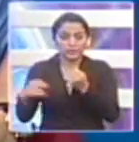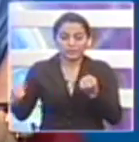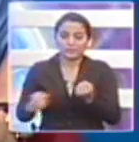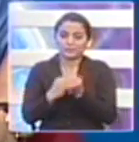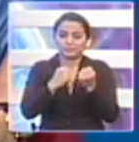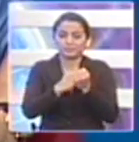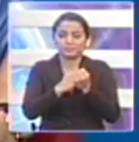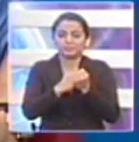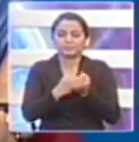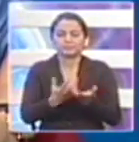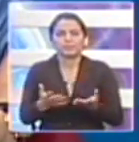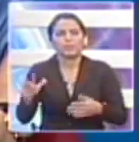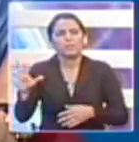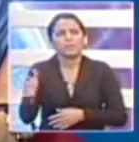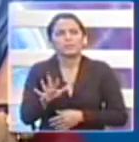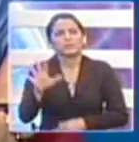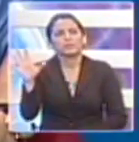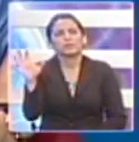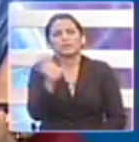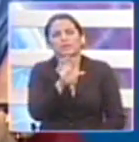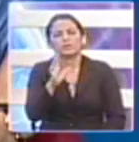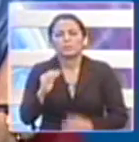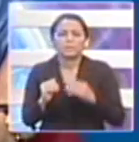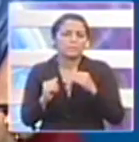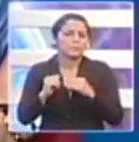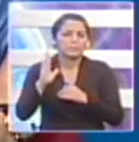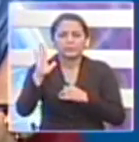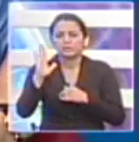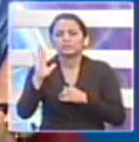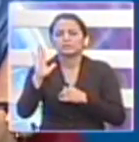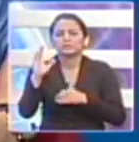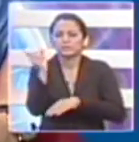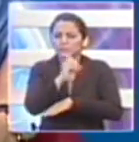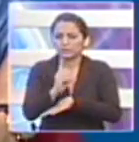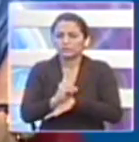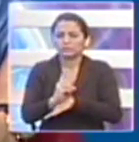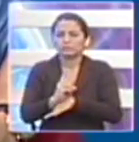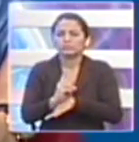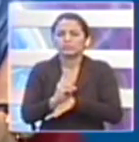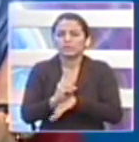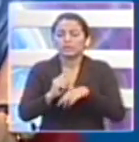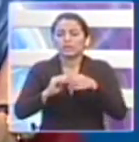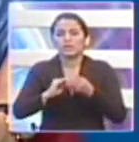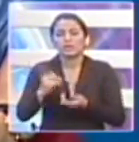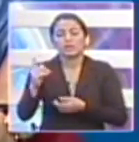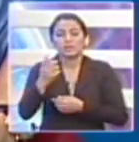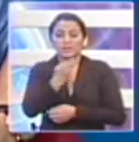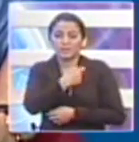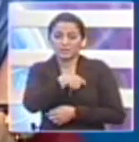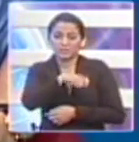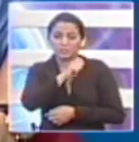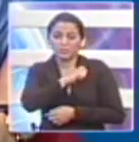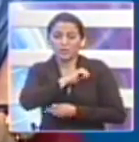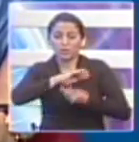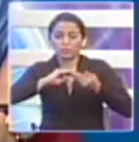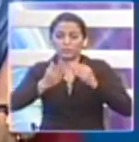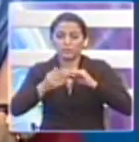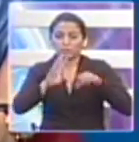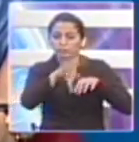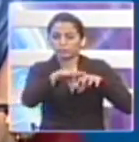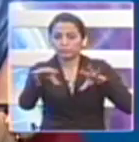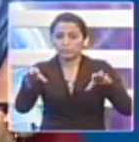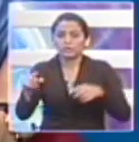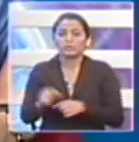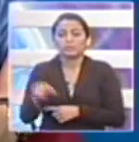Nuestros directivos ya sumamos más de 500, más de 100 directivas que están en todas las comunidades de España, en todas las regiones de Italia y